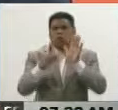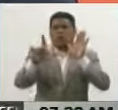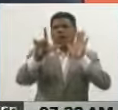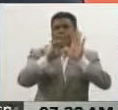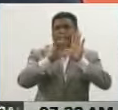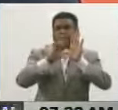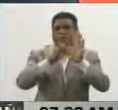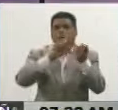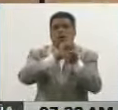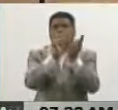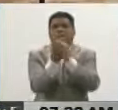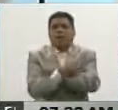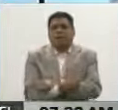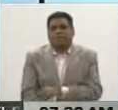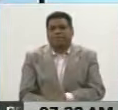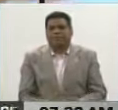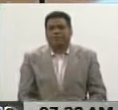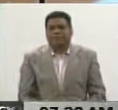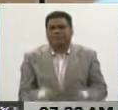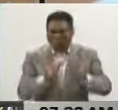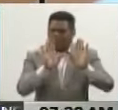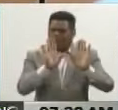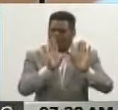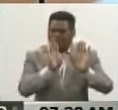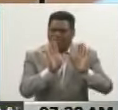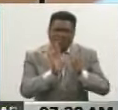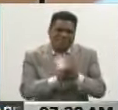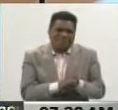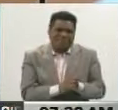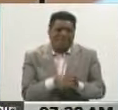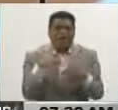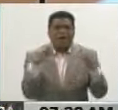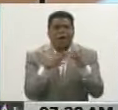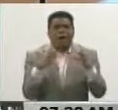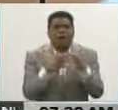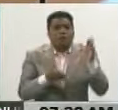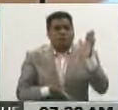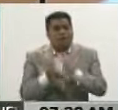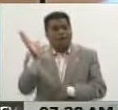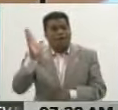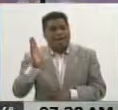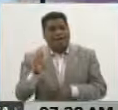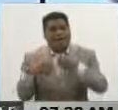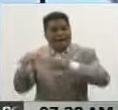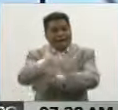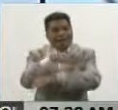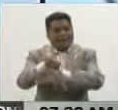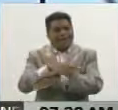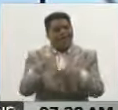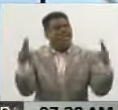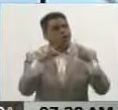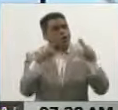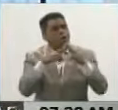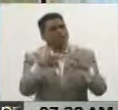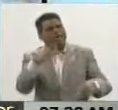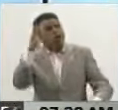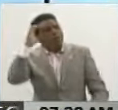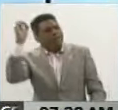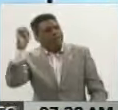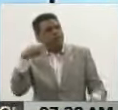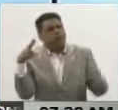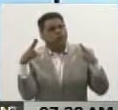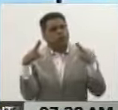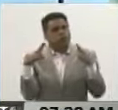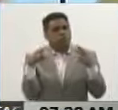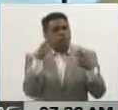técnica. Queremos atajarlo ahí porque el equipo de producción salió a la calle para ver y conocer qué opina el pueblo venezolano sobre la